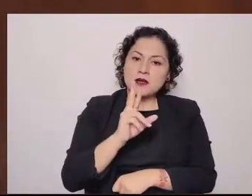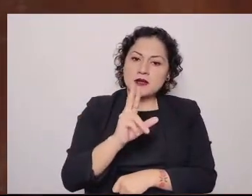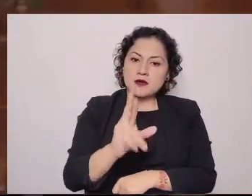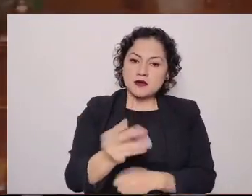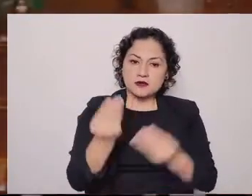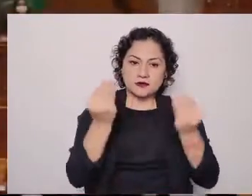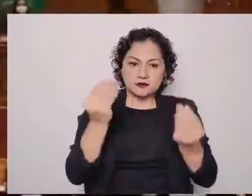Gracias.